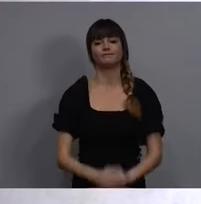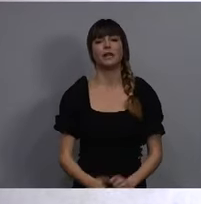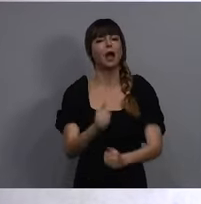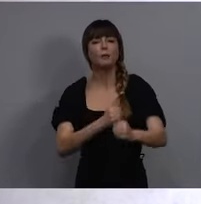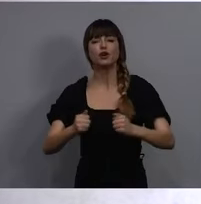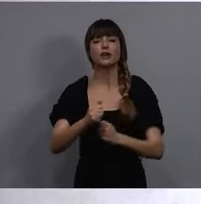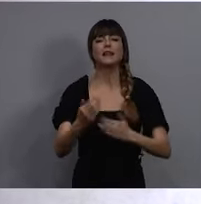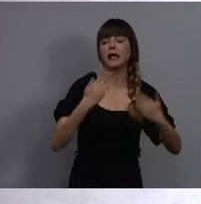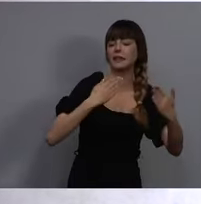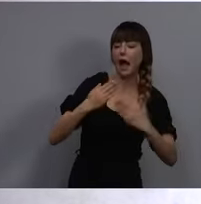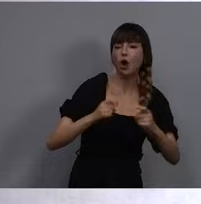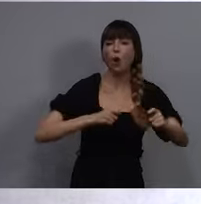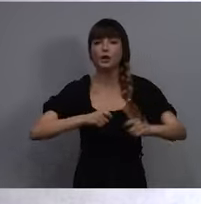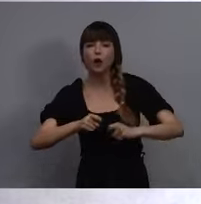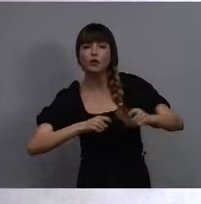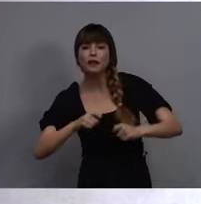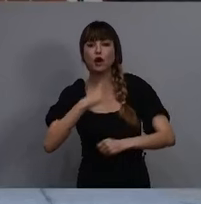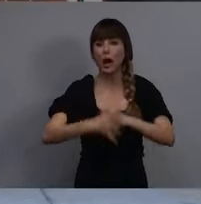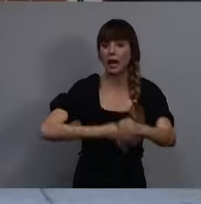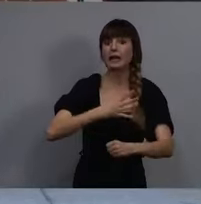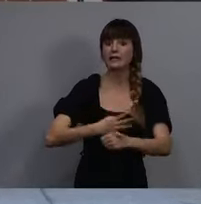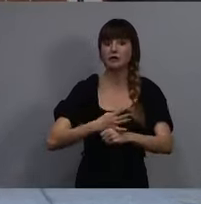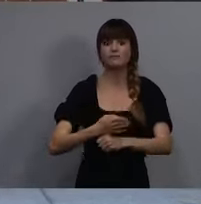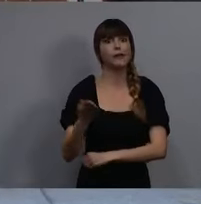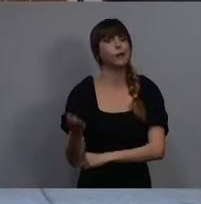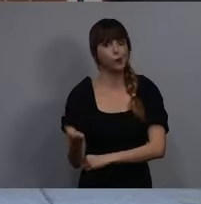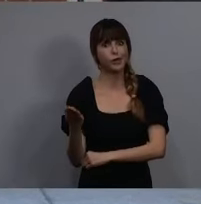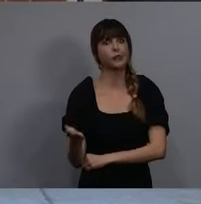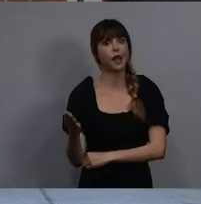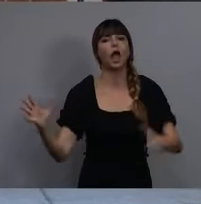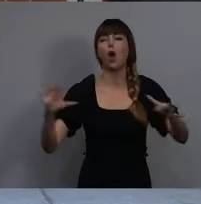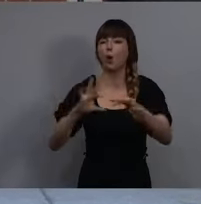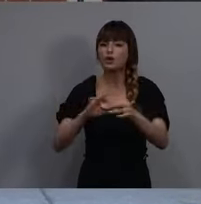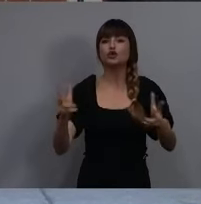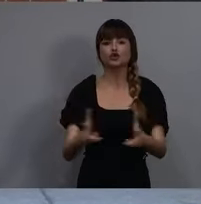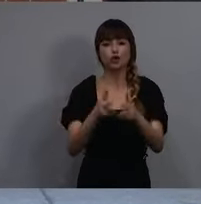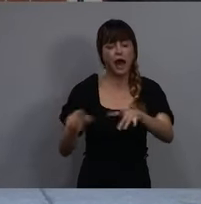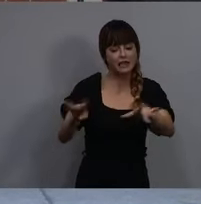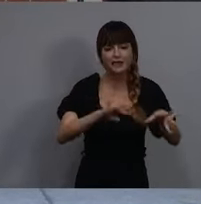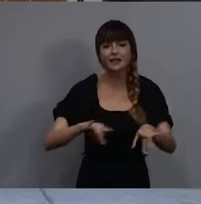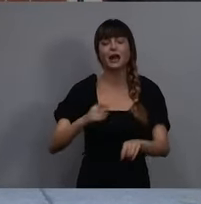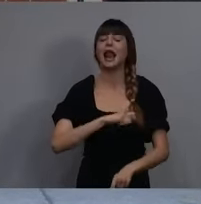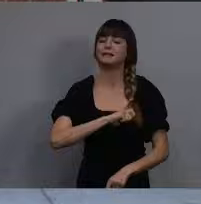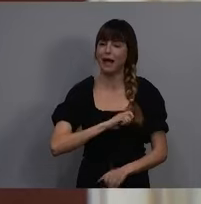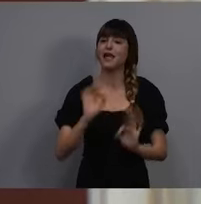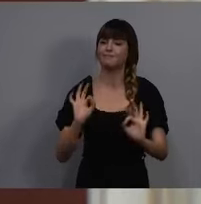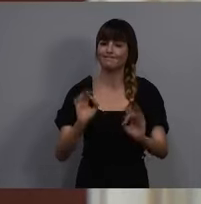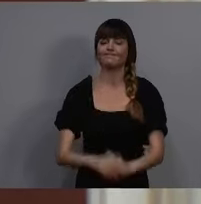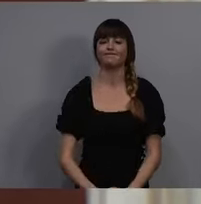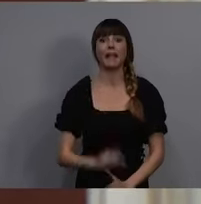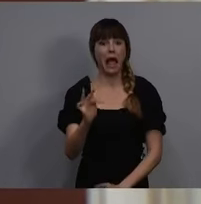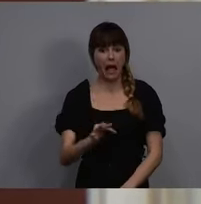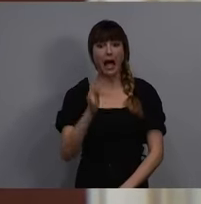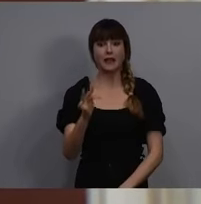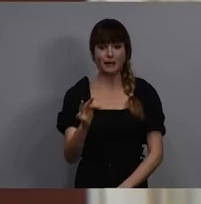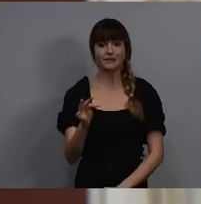el diálogo y la negociación en una legislatura que va a ser clave para la cohesión social y territorial de España y además de